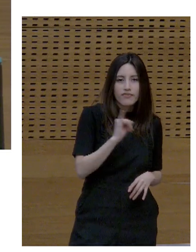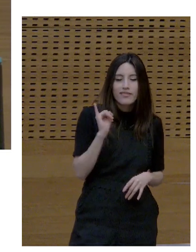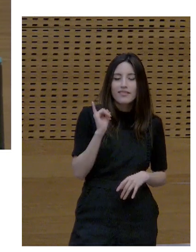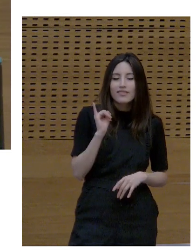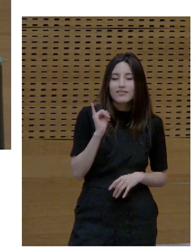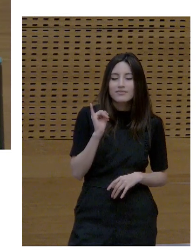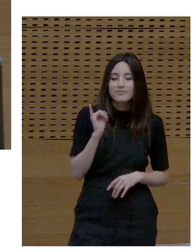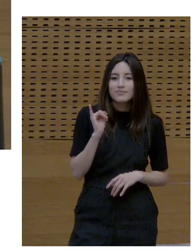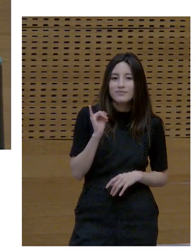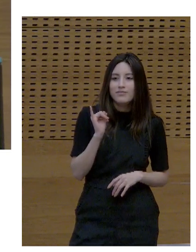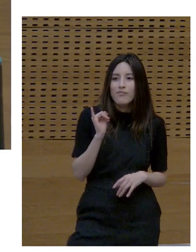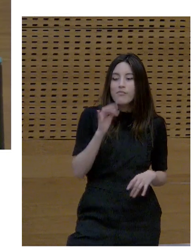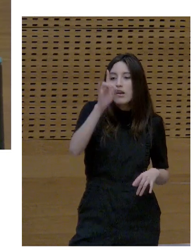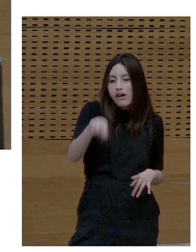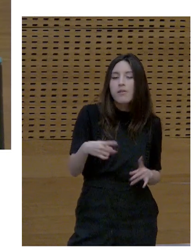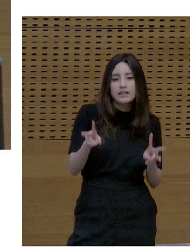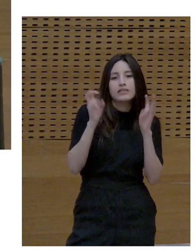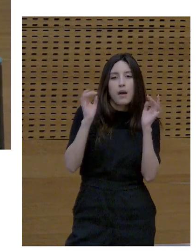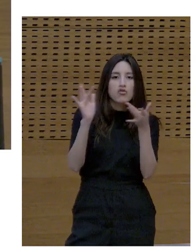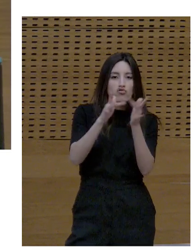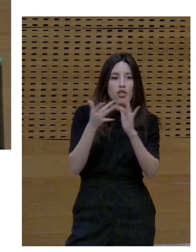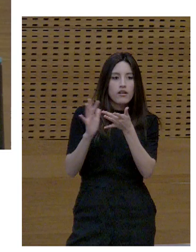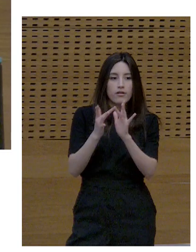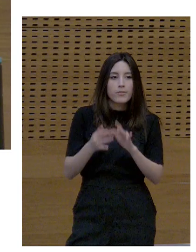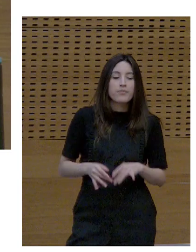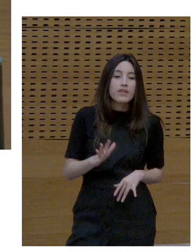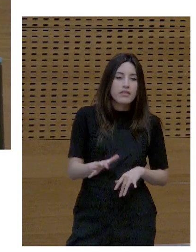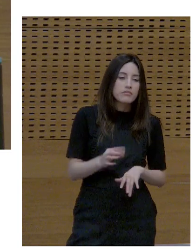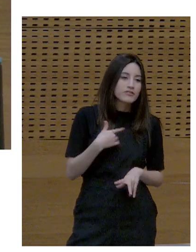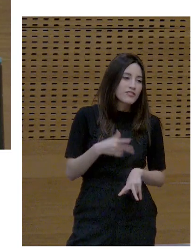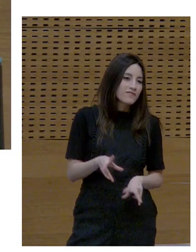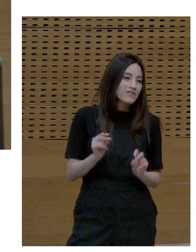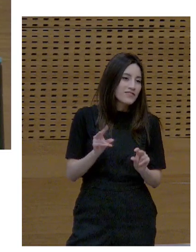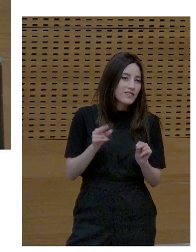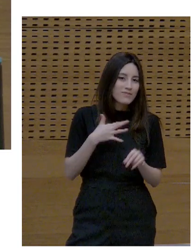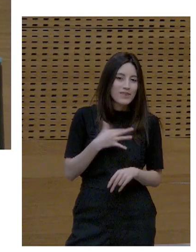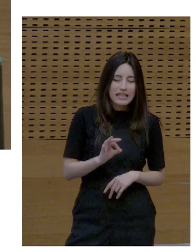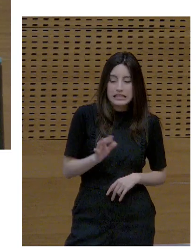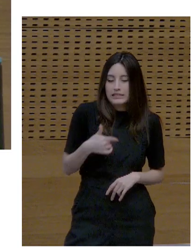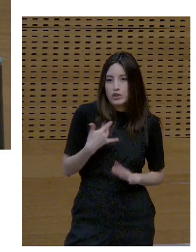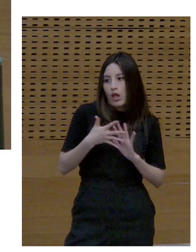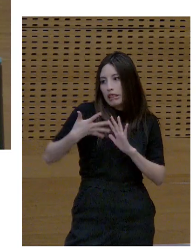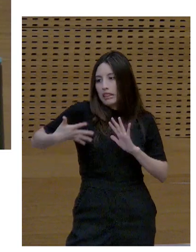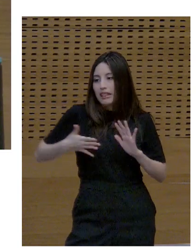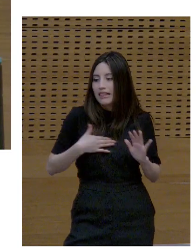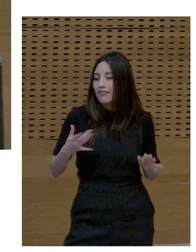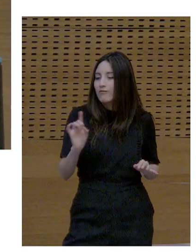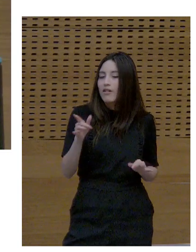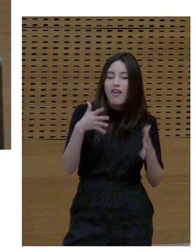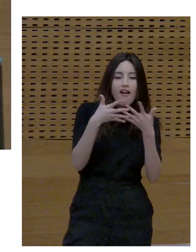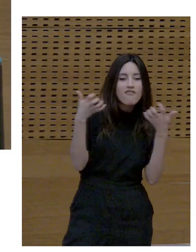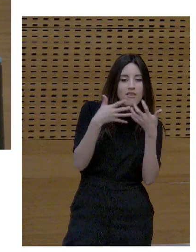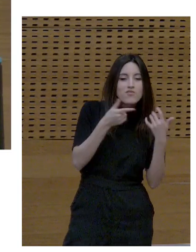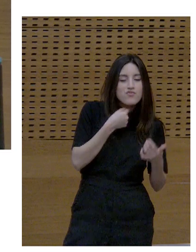eso como en la socialización. Y luego, para terminar, y ahora ya yo no voy a decir más, me gusta muchísimo la frase de